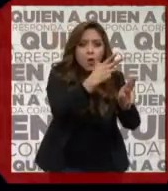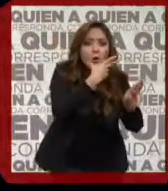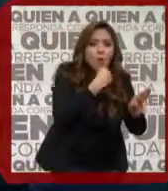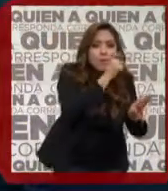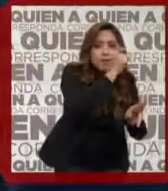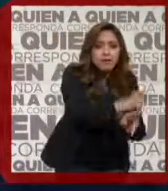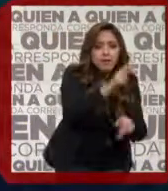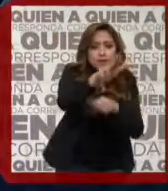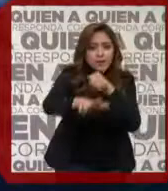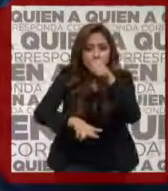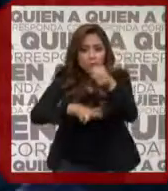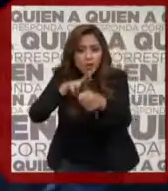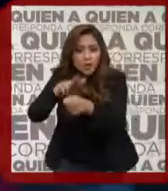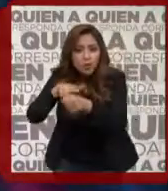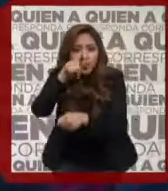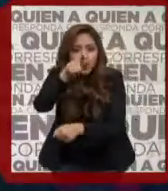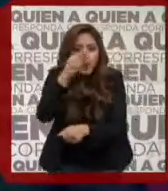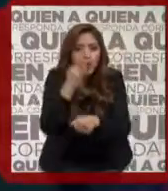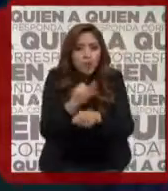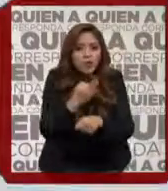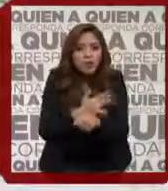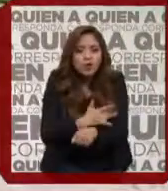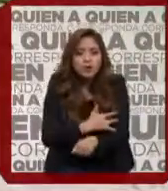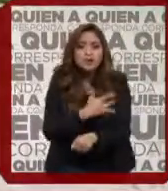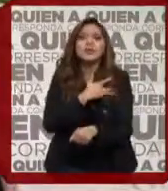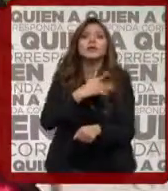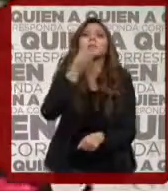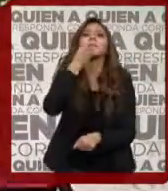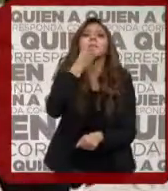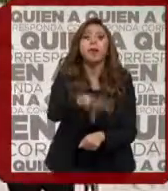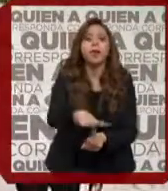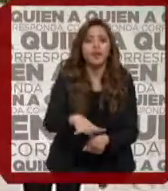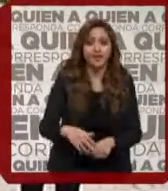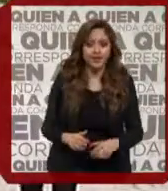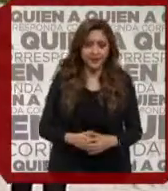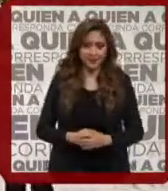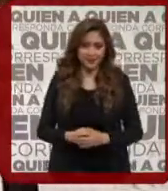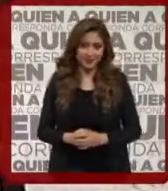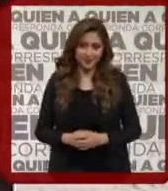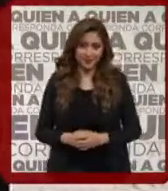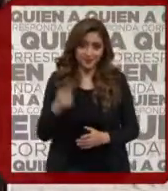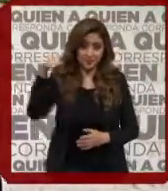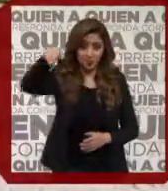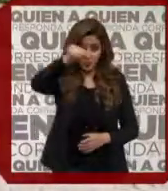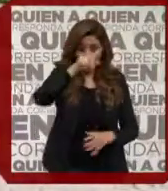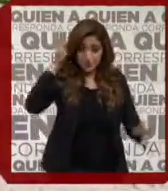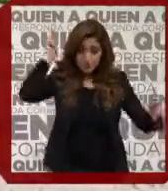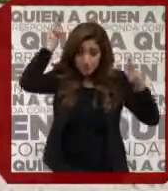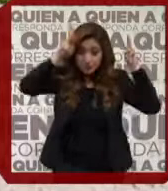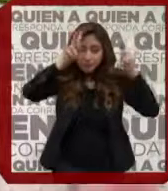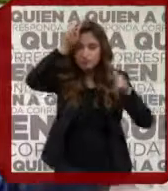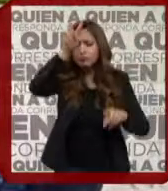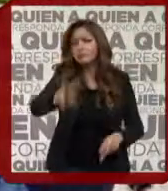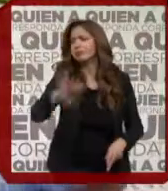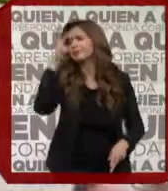la naturaleza. La sensación, créamelo, es increíble. Es un espectáculo maravilloso, un